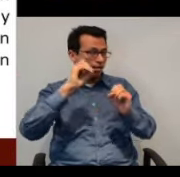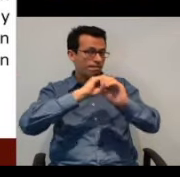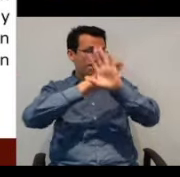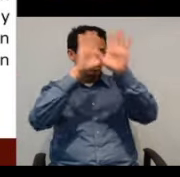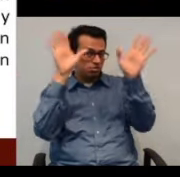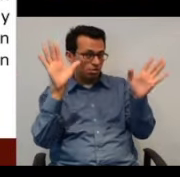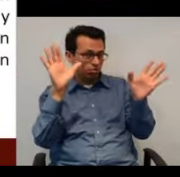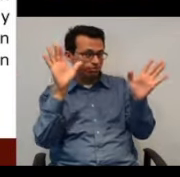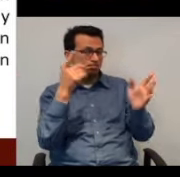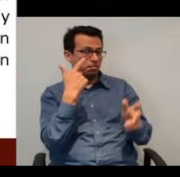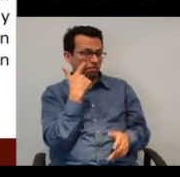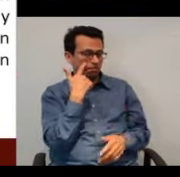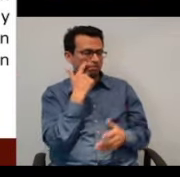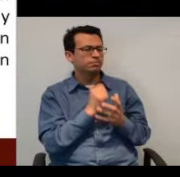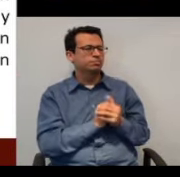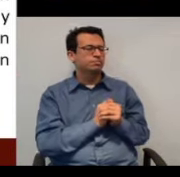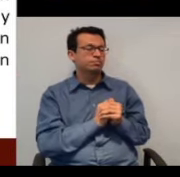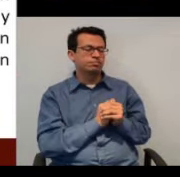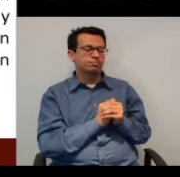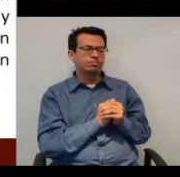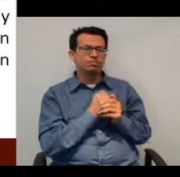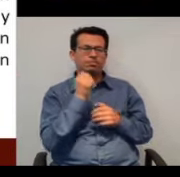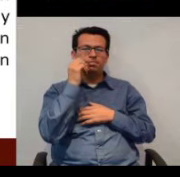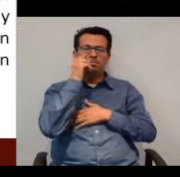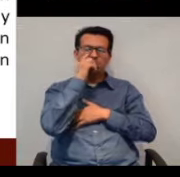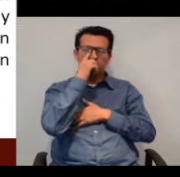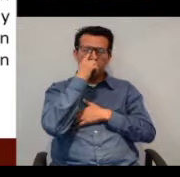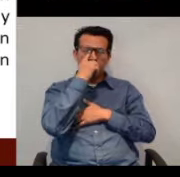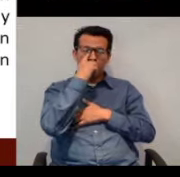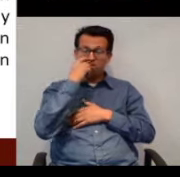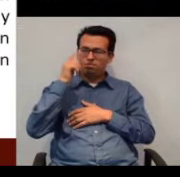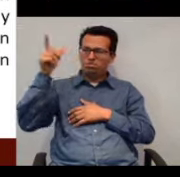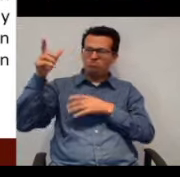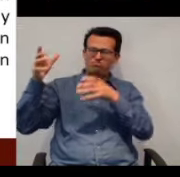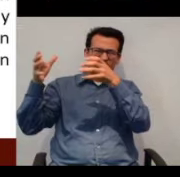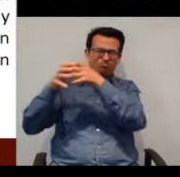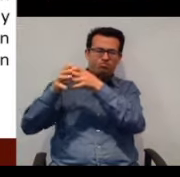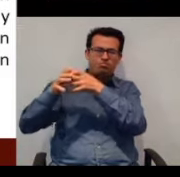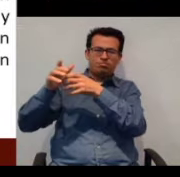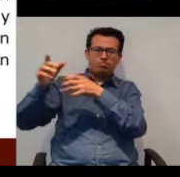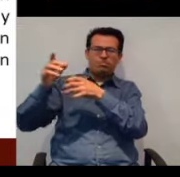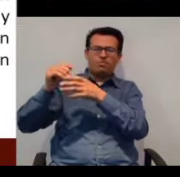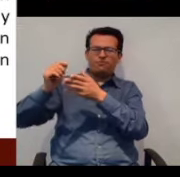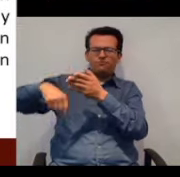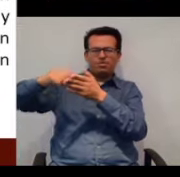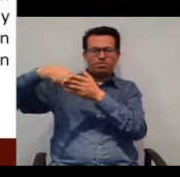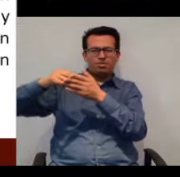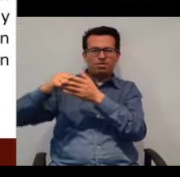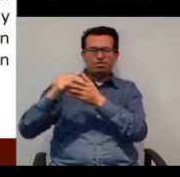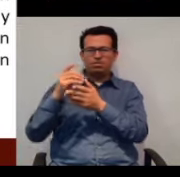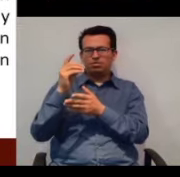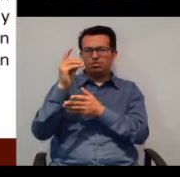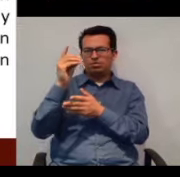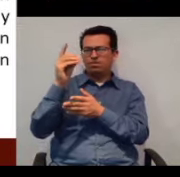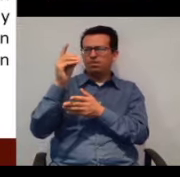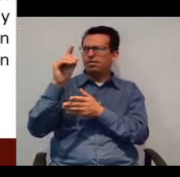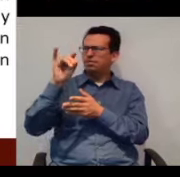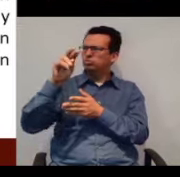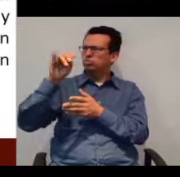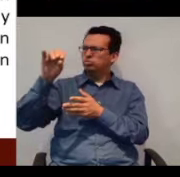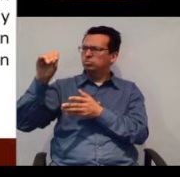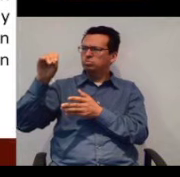Como lo afirman Dyson y Millward, Y Ainscow, a quien entrevistamos a